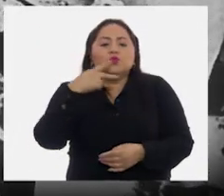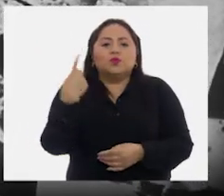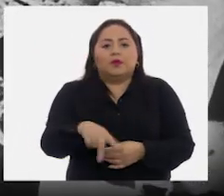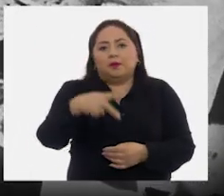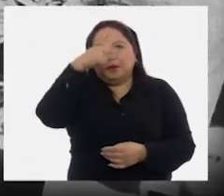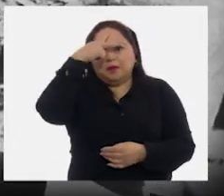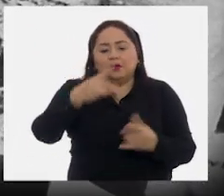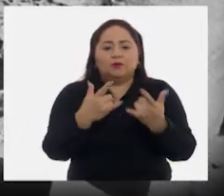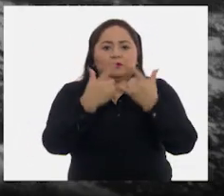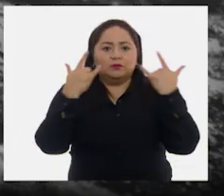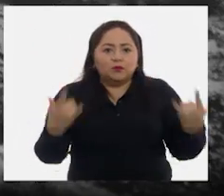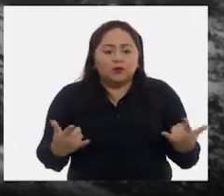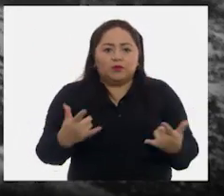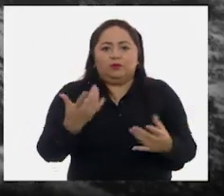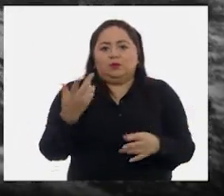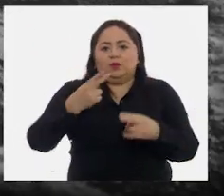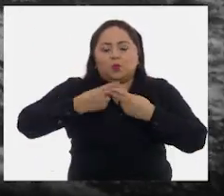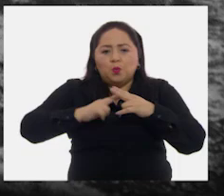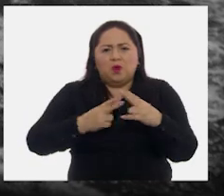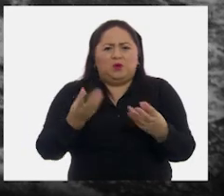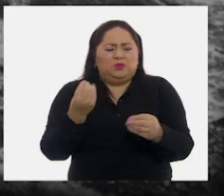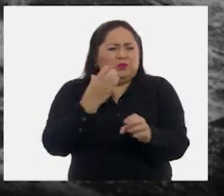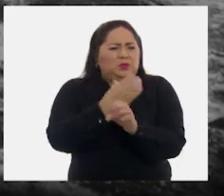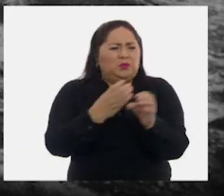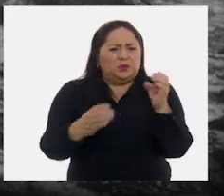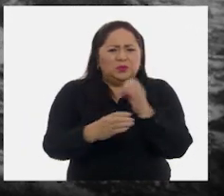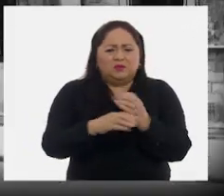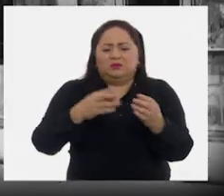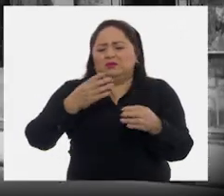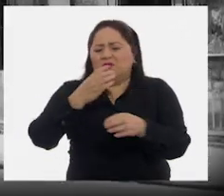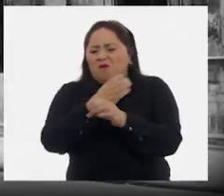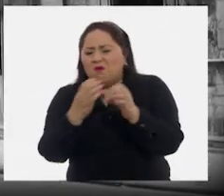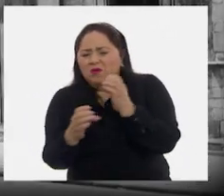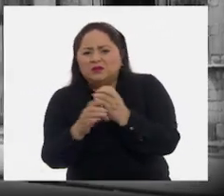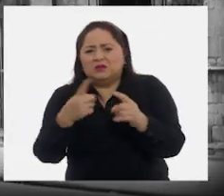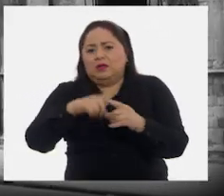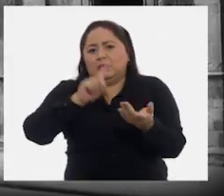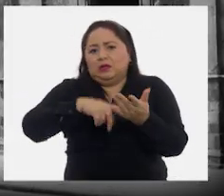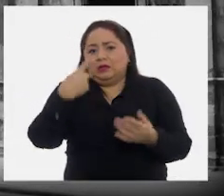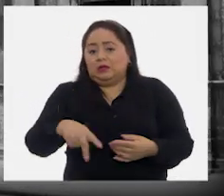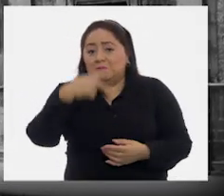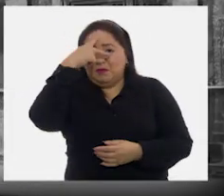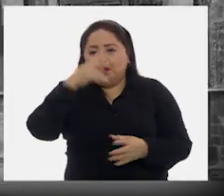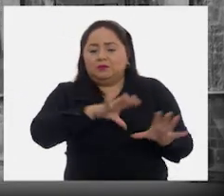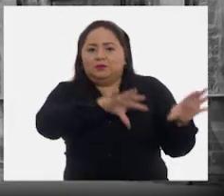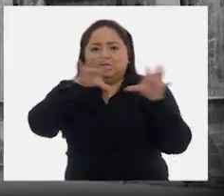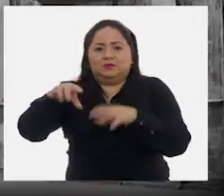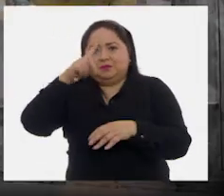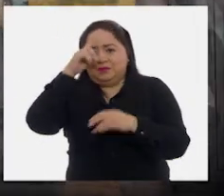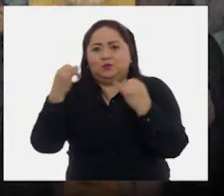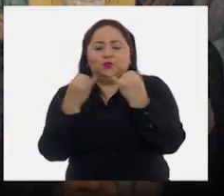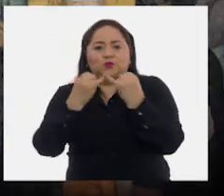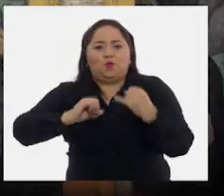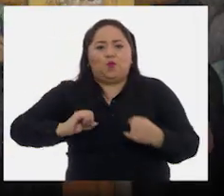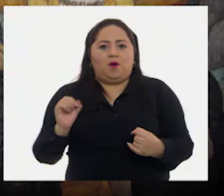prehistórico, paleontológico, arqueológico, antropológico e histórico de México.